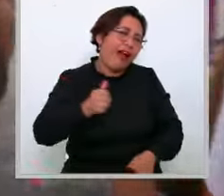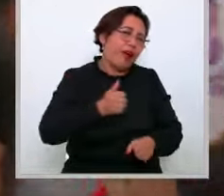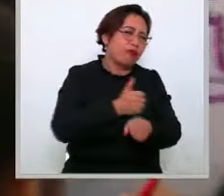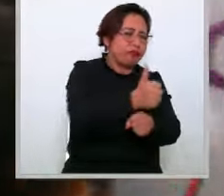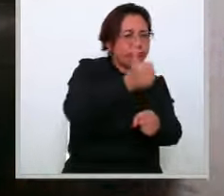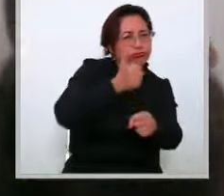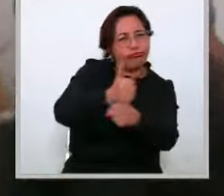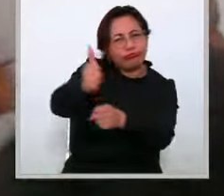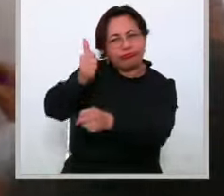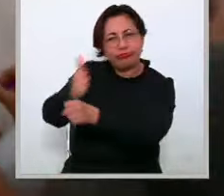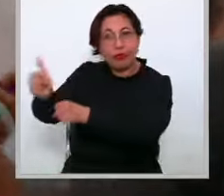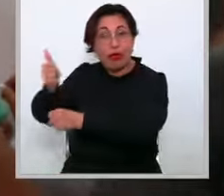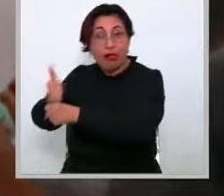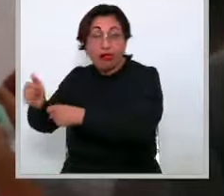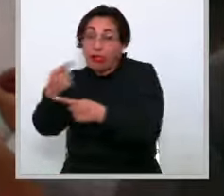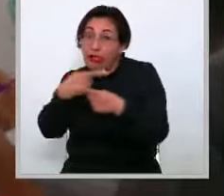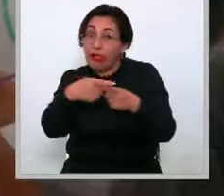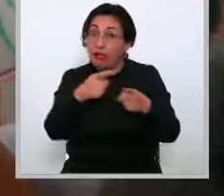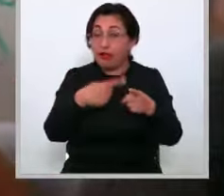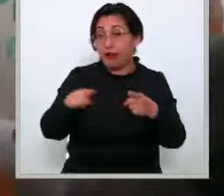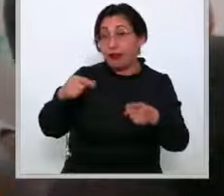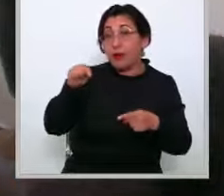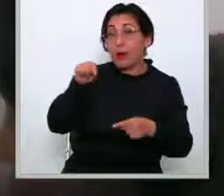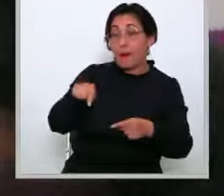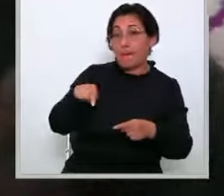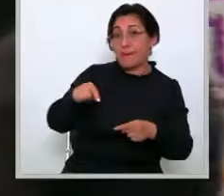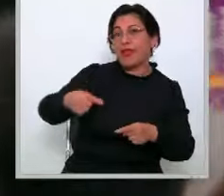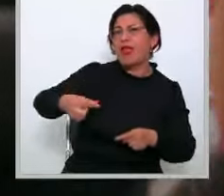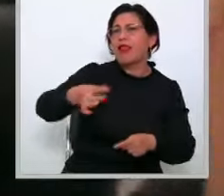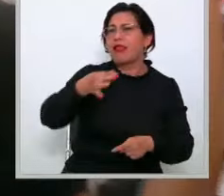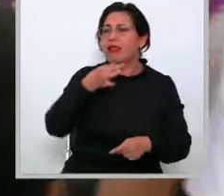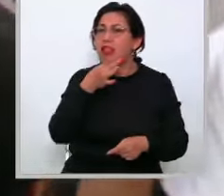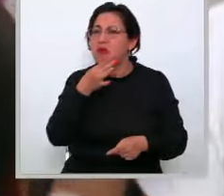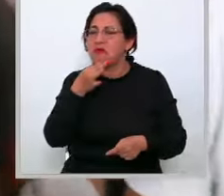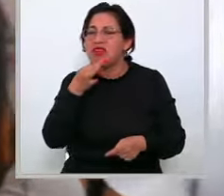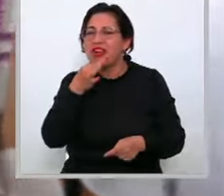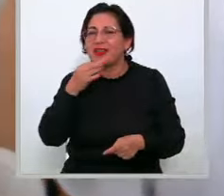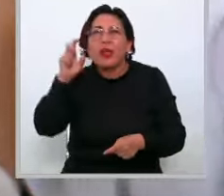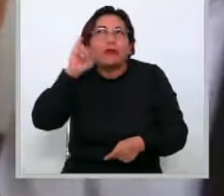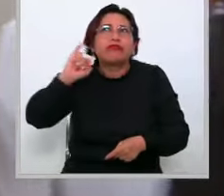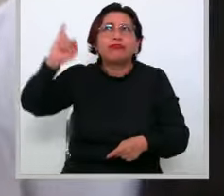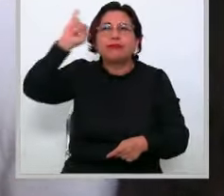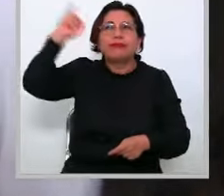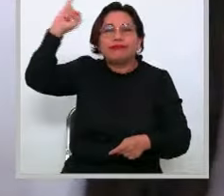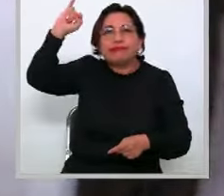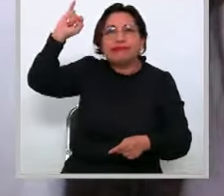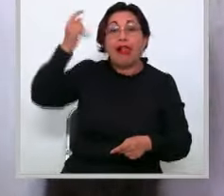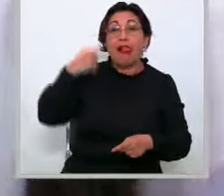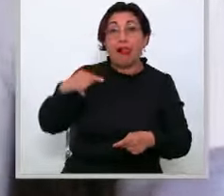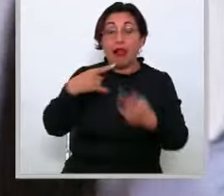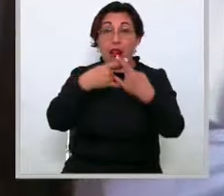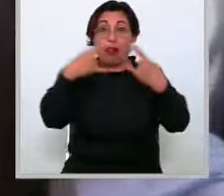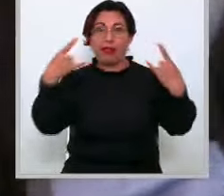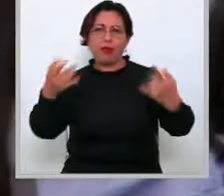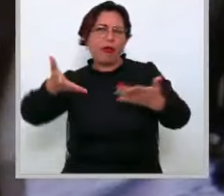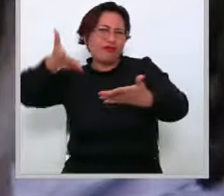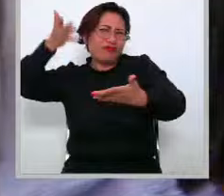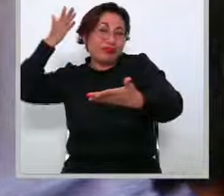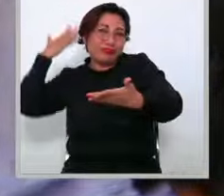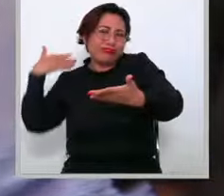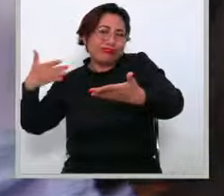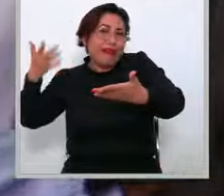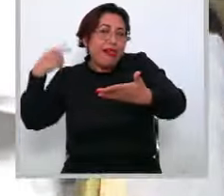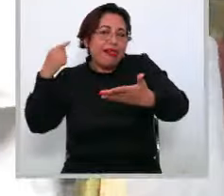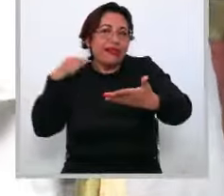y las agencias, y al hacer Minutos para Imaginar y hablar con los papás de los niños, pues les cuentan las leyendas. Entonces, por ejemplo, la delegada de